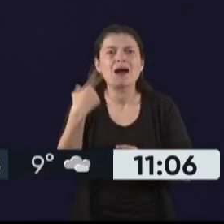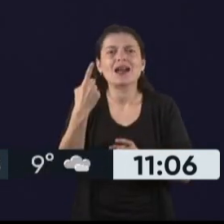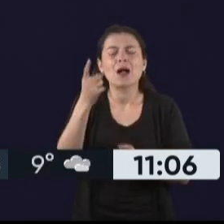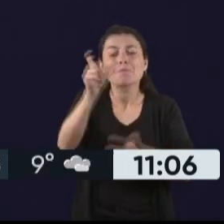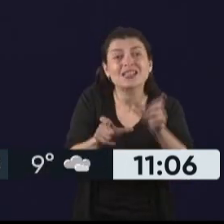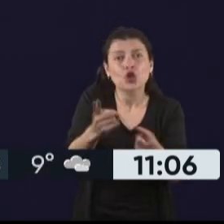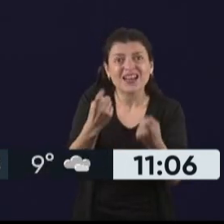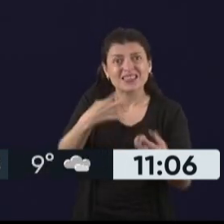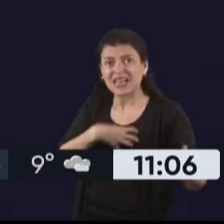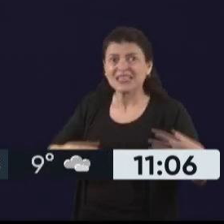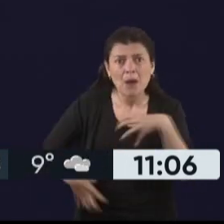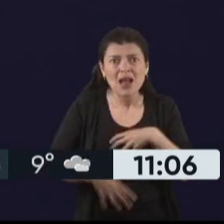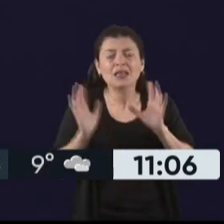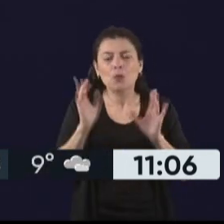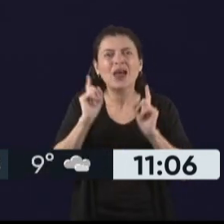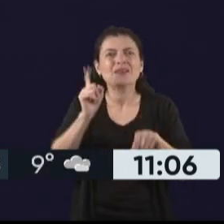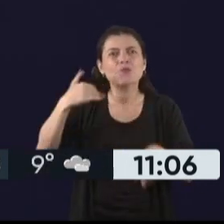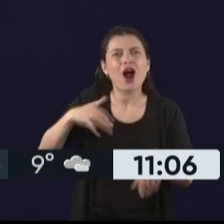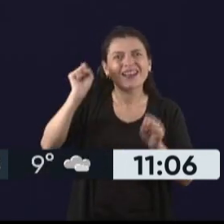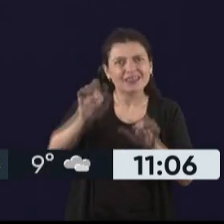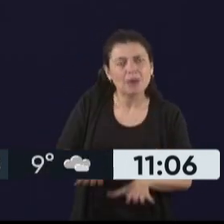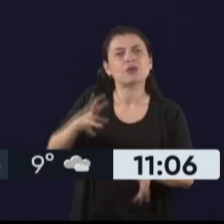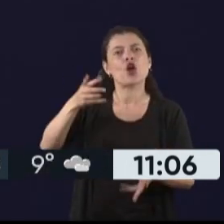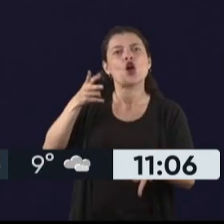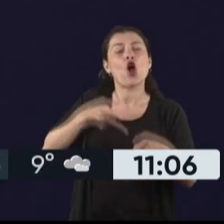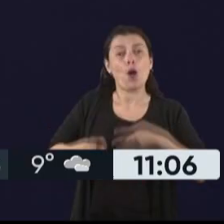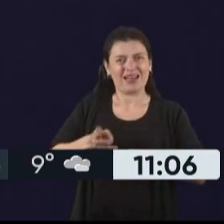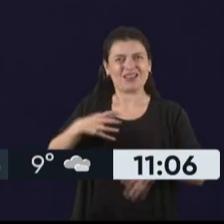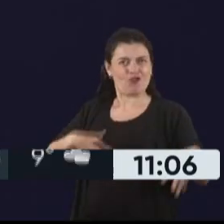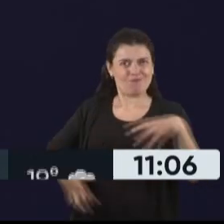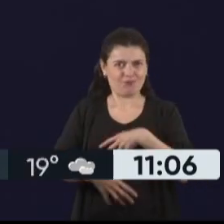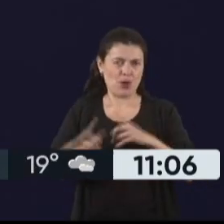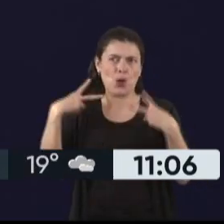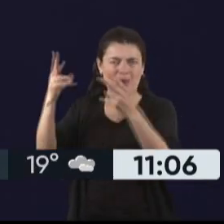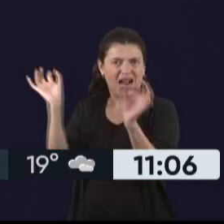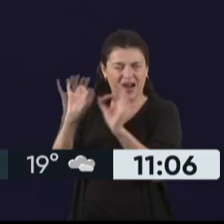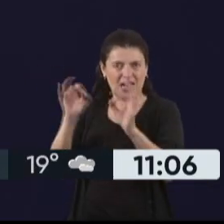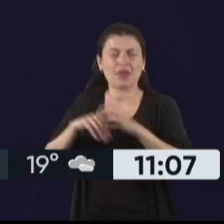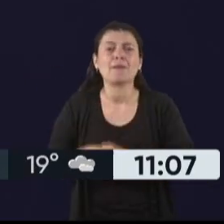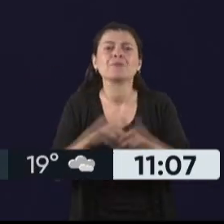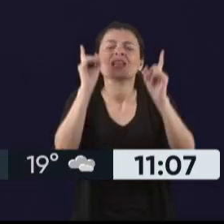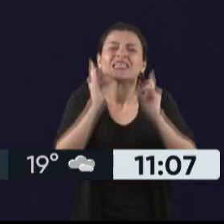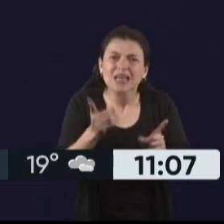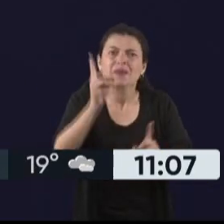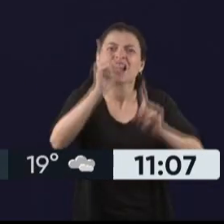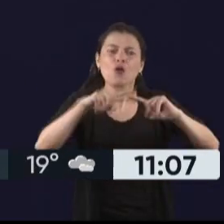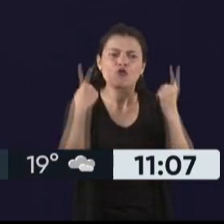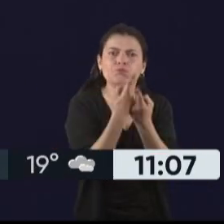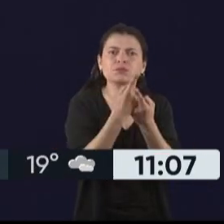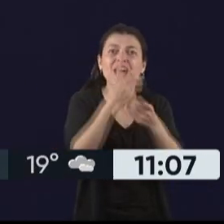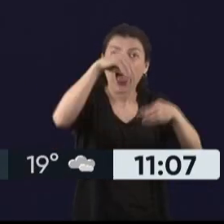La reapertura de 4 quirófanos que hasta entonces se encontraban cerrados y que serán equipados con tecnología de